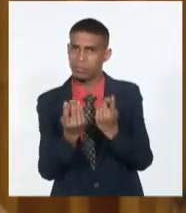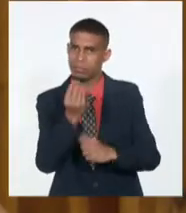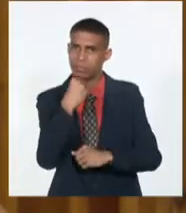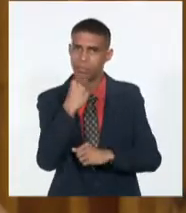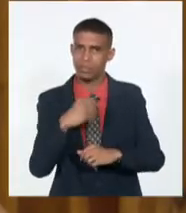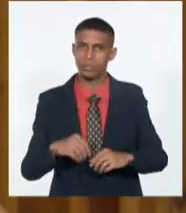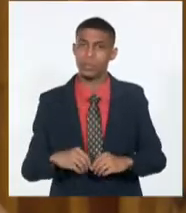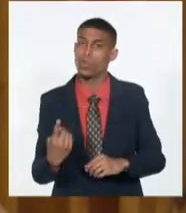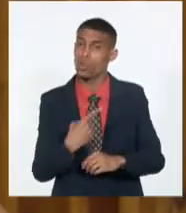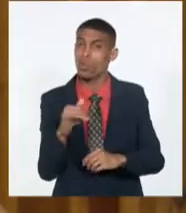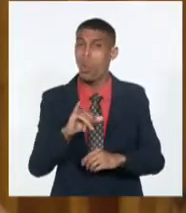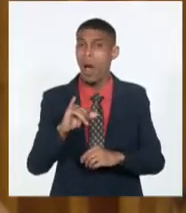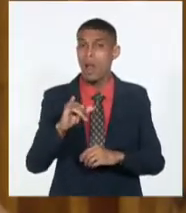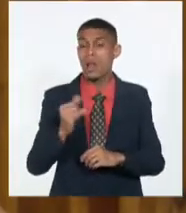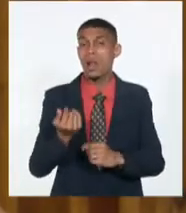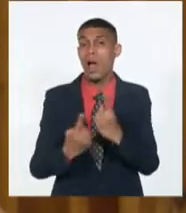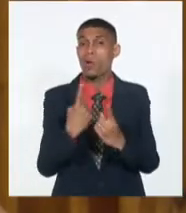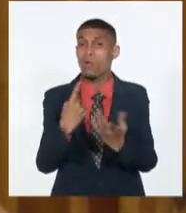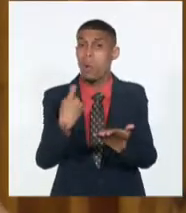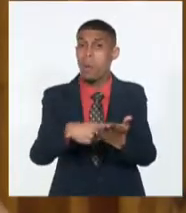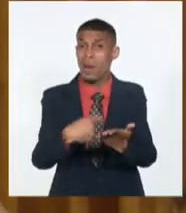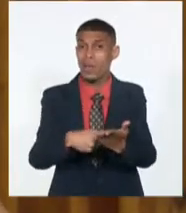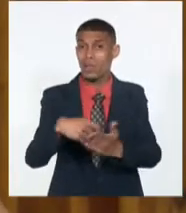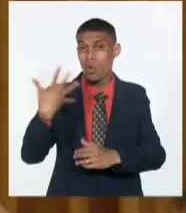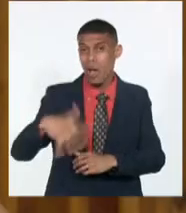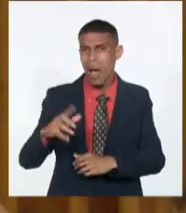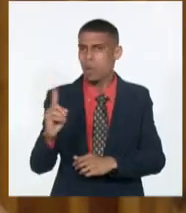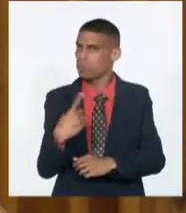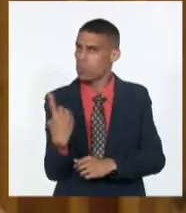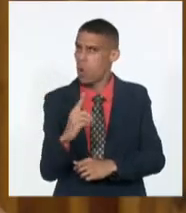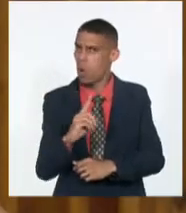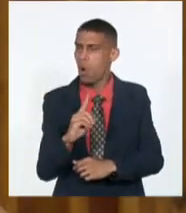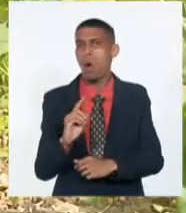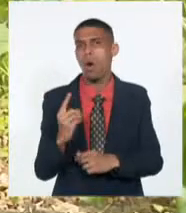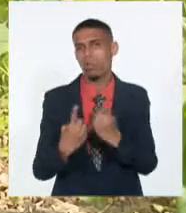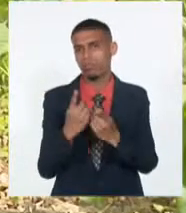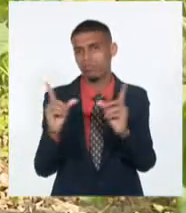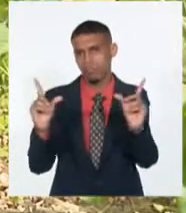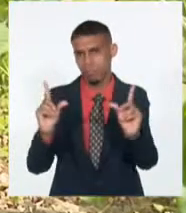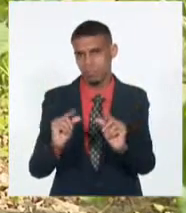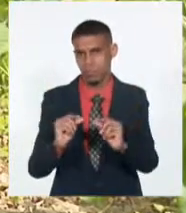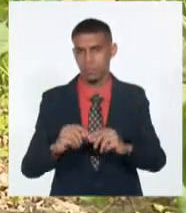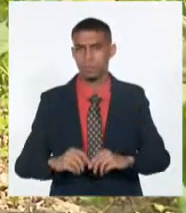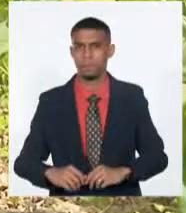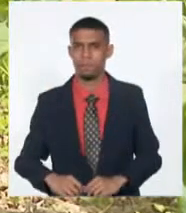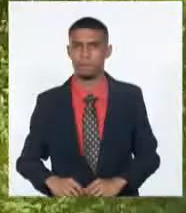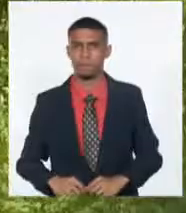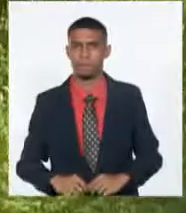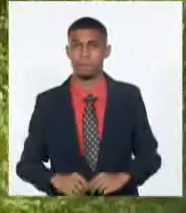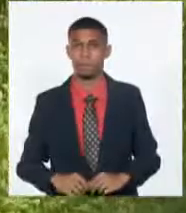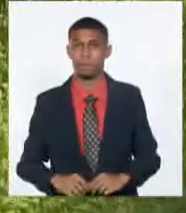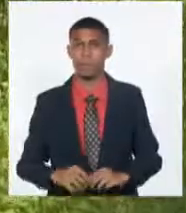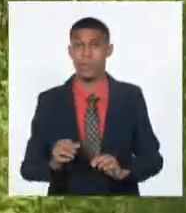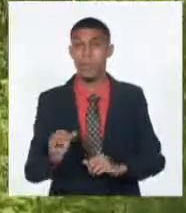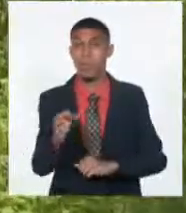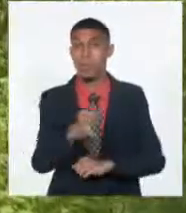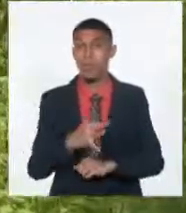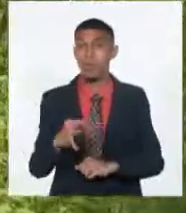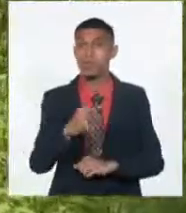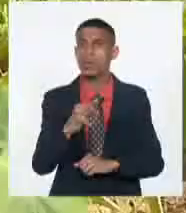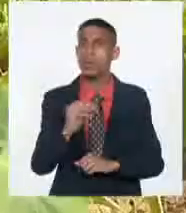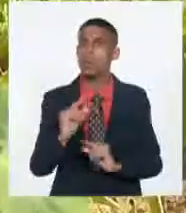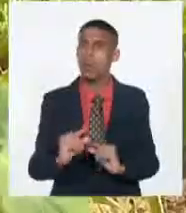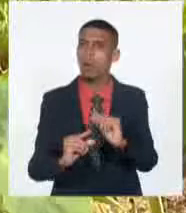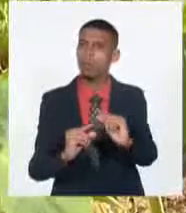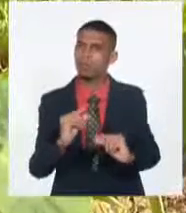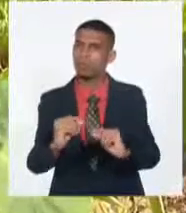tiene en nuestro municipio, y cuando yo digo municipio también el país. Pedro Betancur es un municipio en avance.